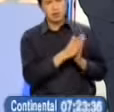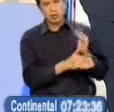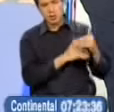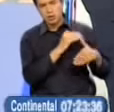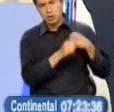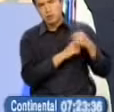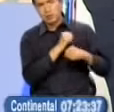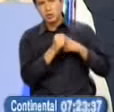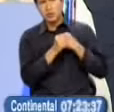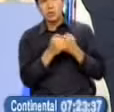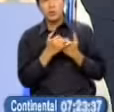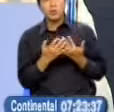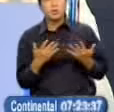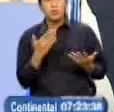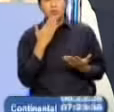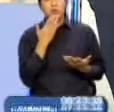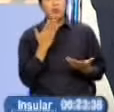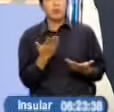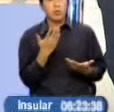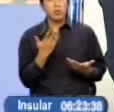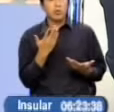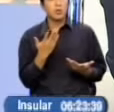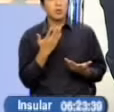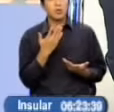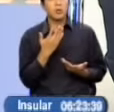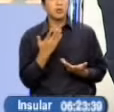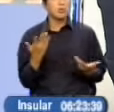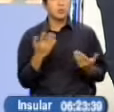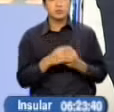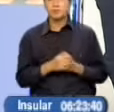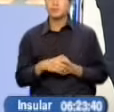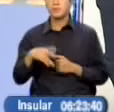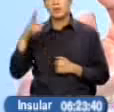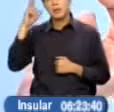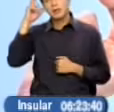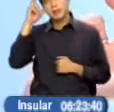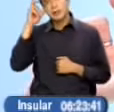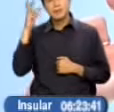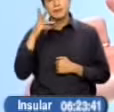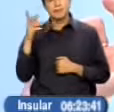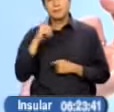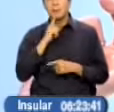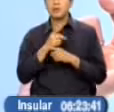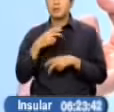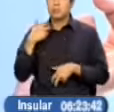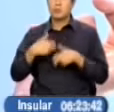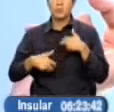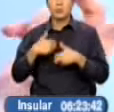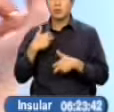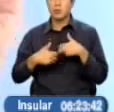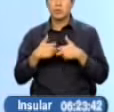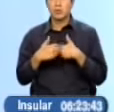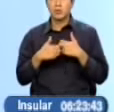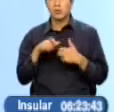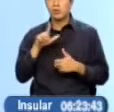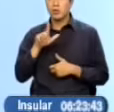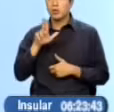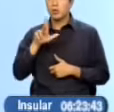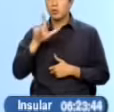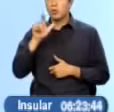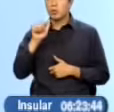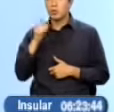pierda esa cintura política y ese olfato político yo creo que ahí sí el problema fue que la salida de lula lula